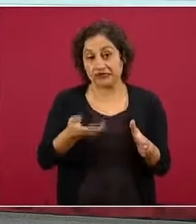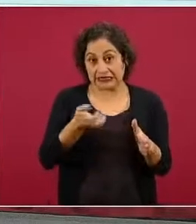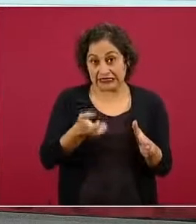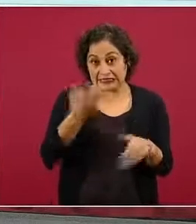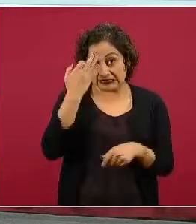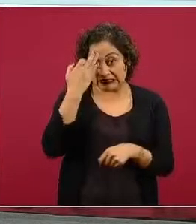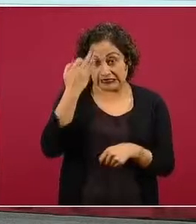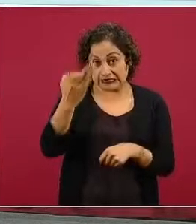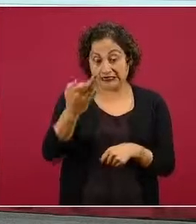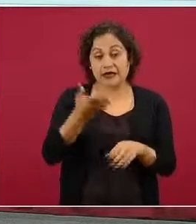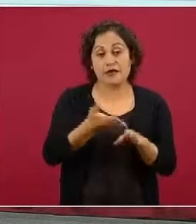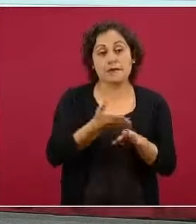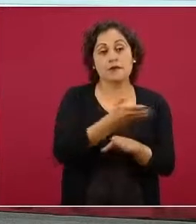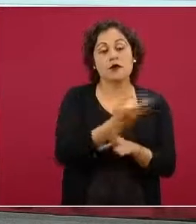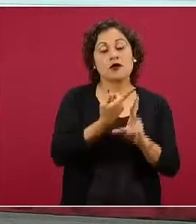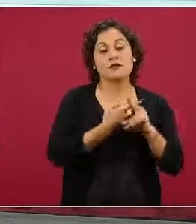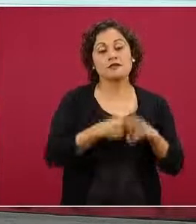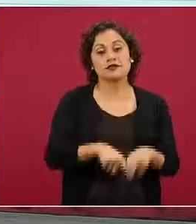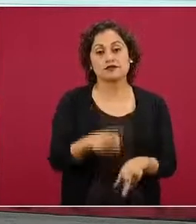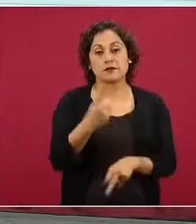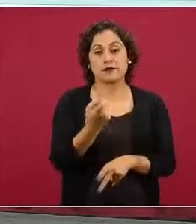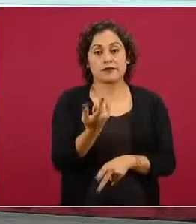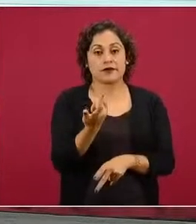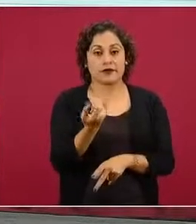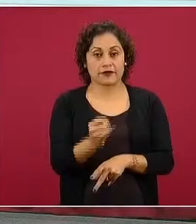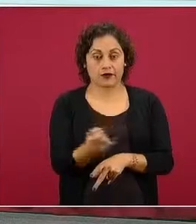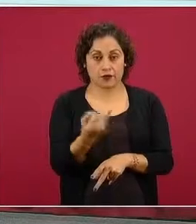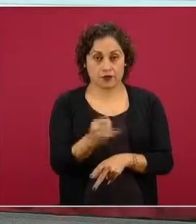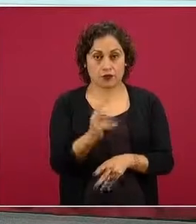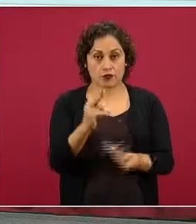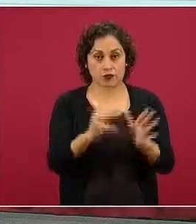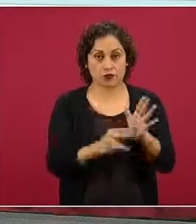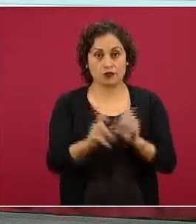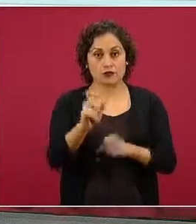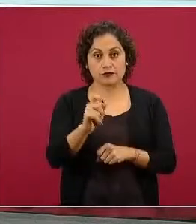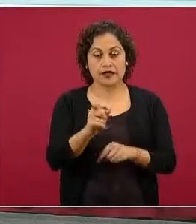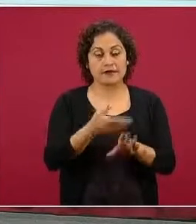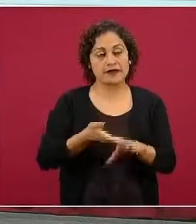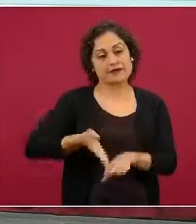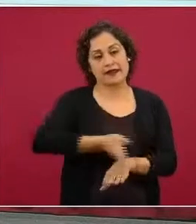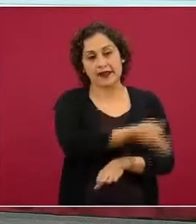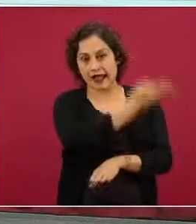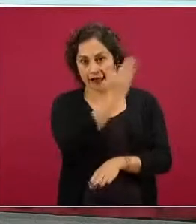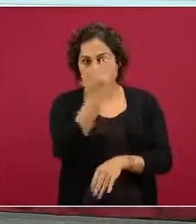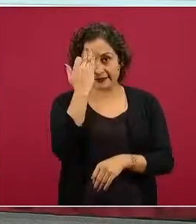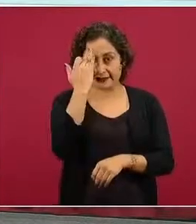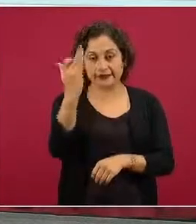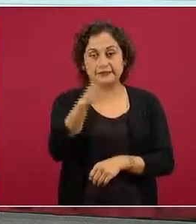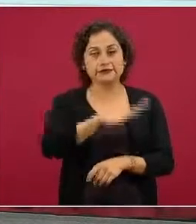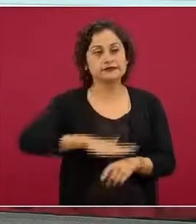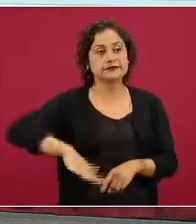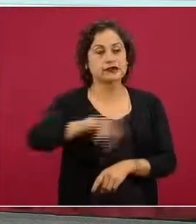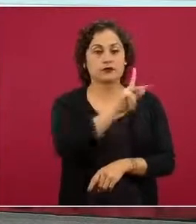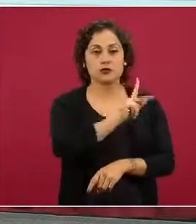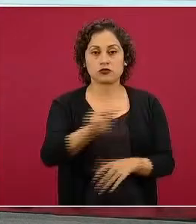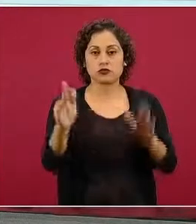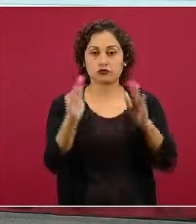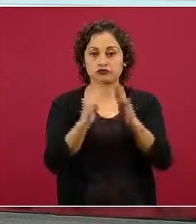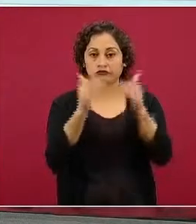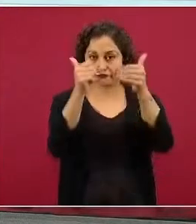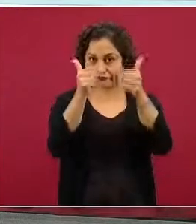a partir del 1 de junio de este año, después de una Jornada Nacional de Sana Distancia en donde todas y todos estuvimos en